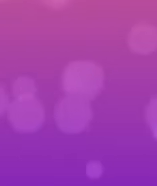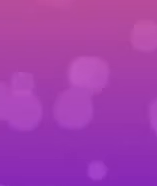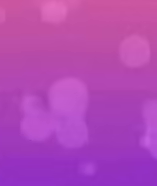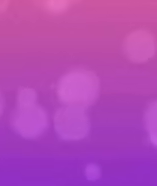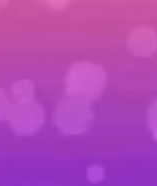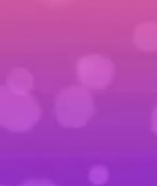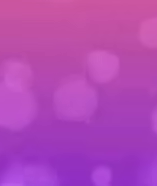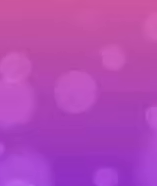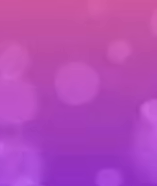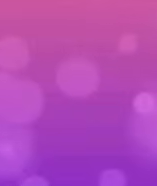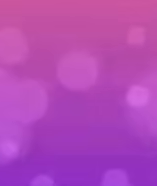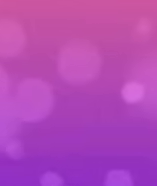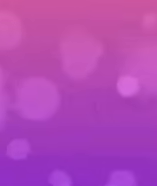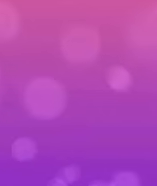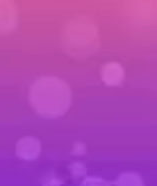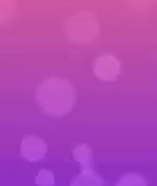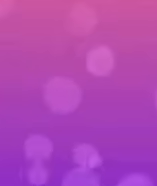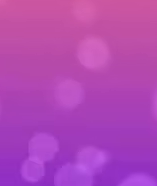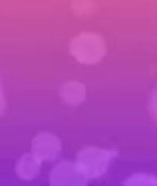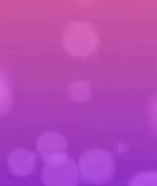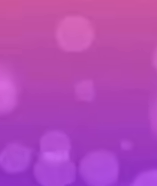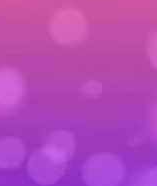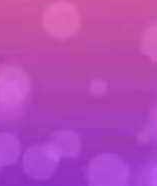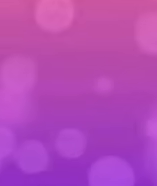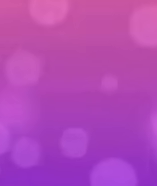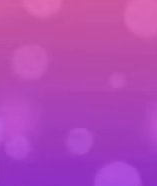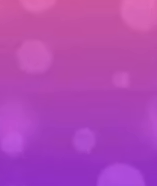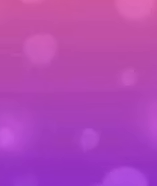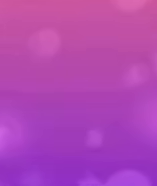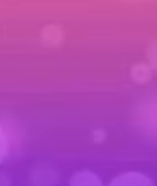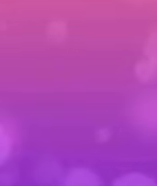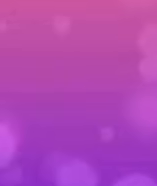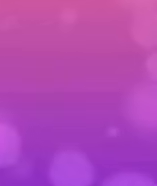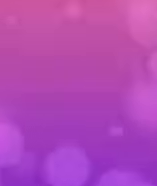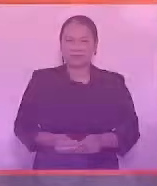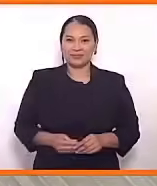Bienvenidos al sorteo Loto. ¡Loto! ¡Te cambia la vida!